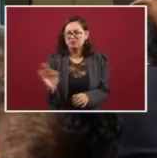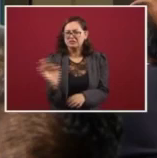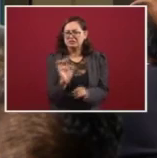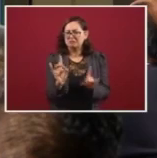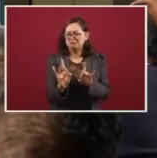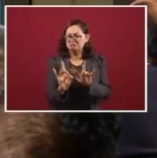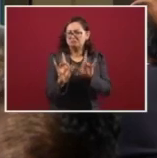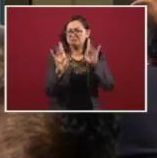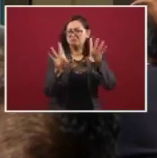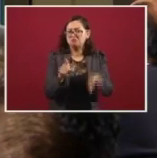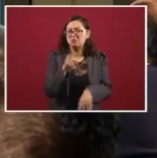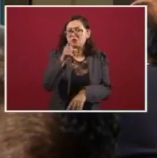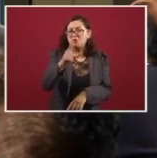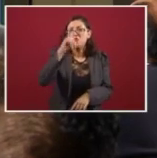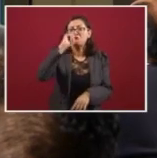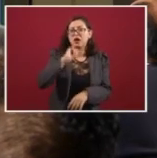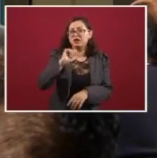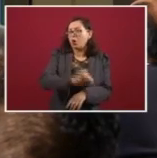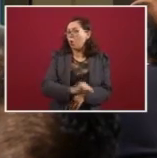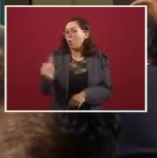suya? ¿Quién es?